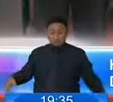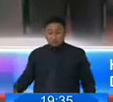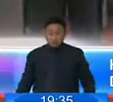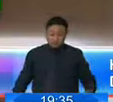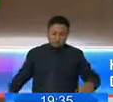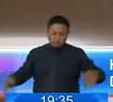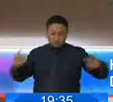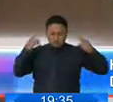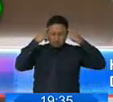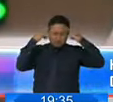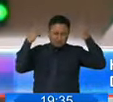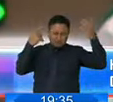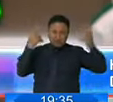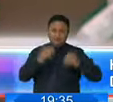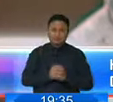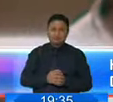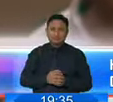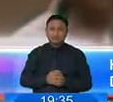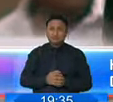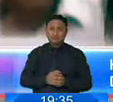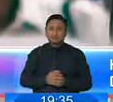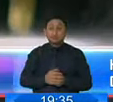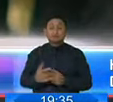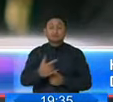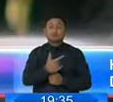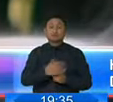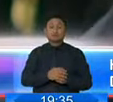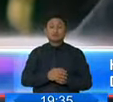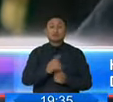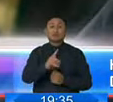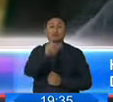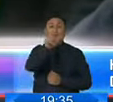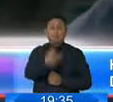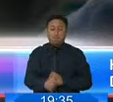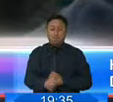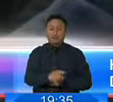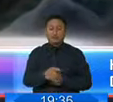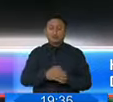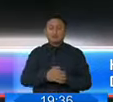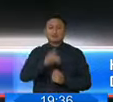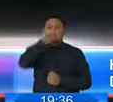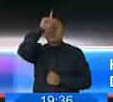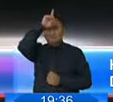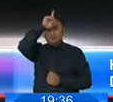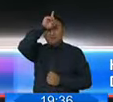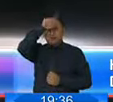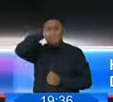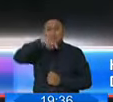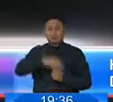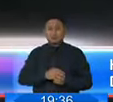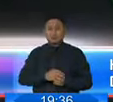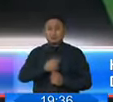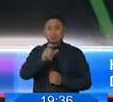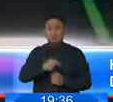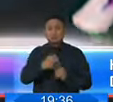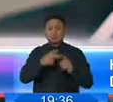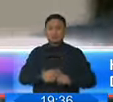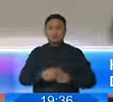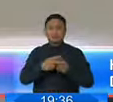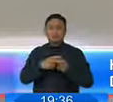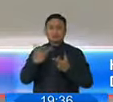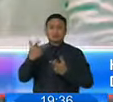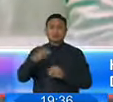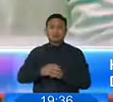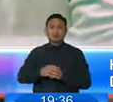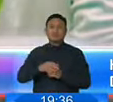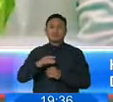vuelo. La irracional acción fue ejecutada por un ciudadano de origen alemán. Esta persona habría iniciado viaje desde